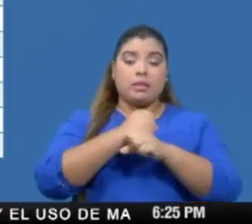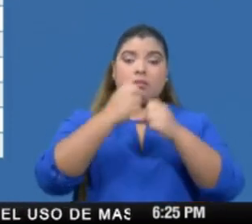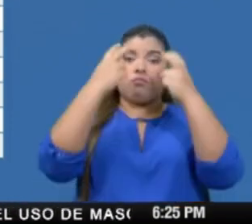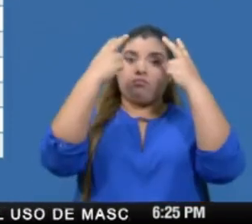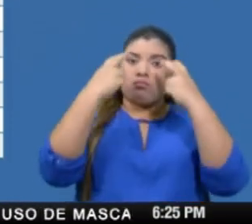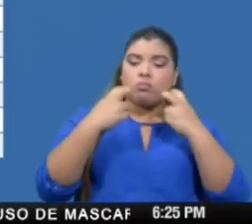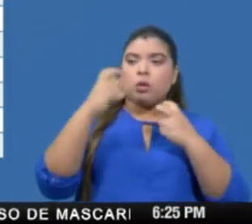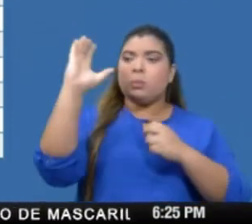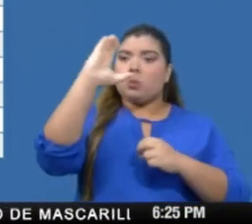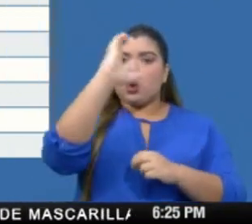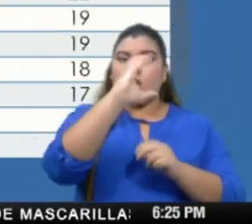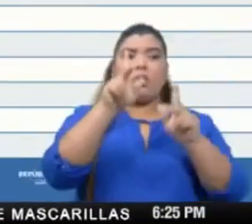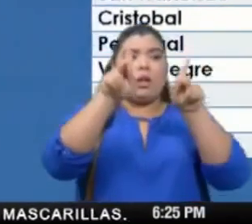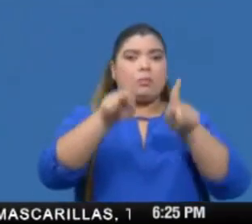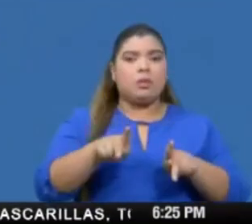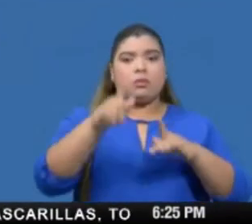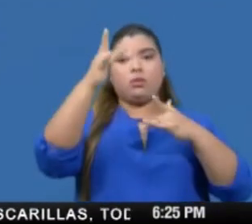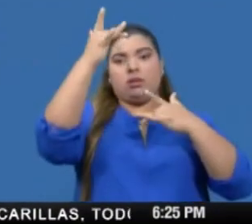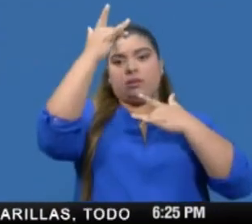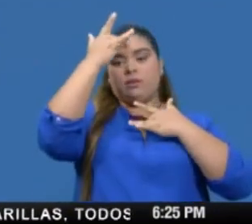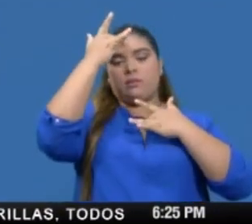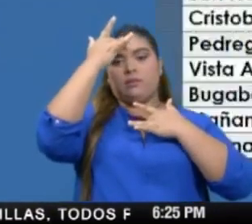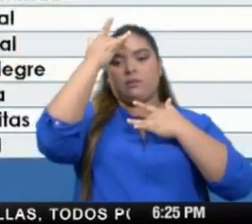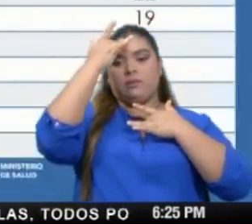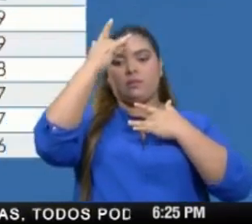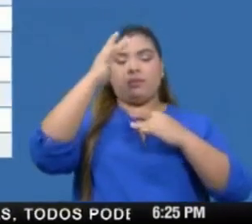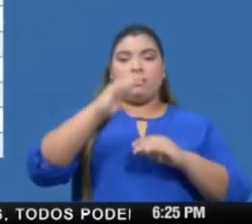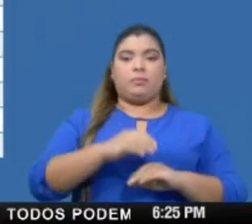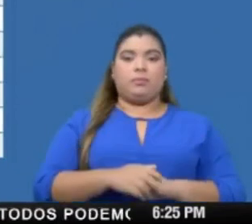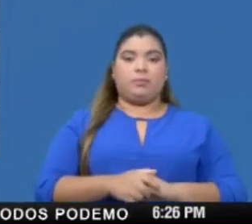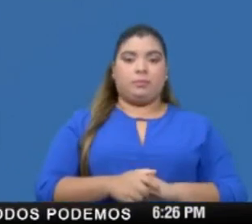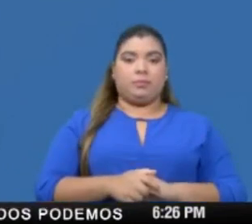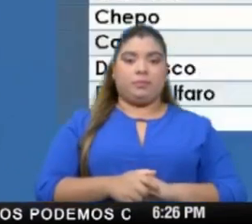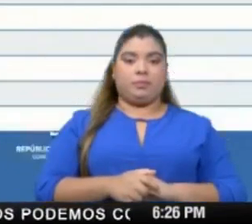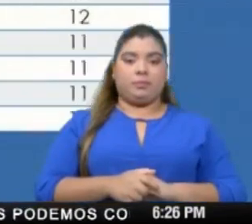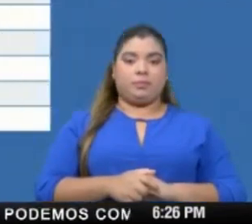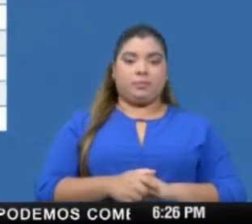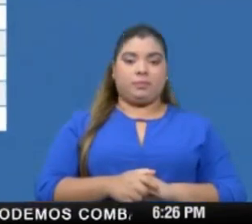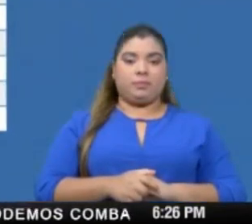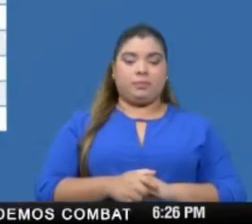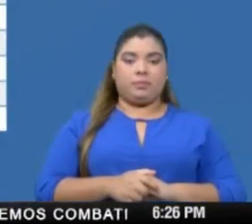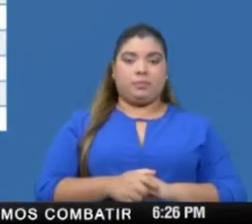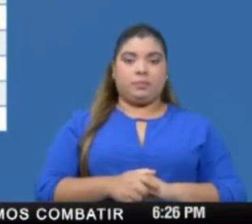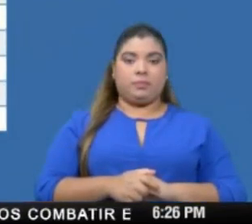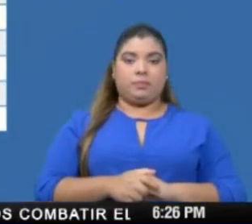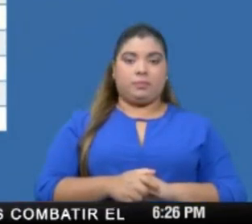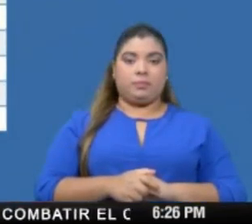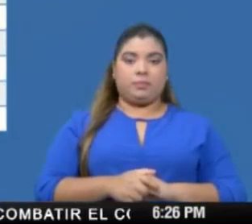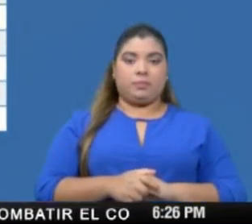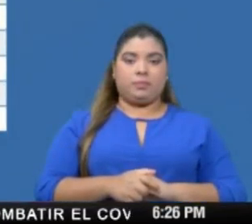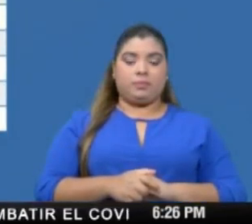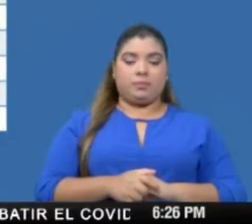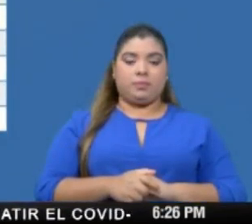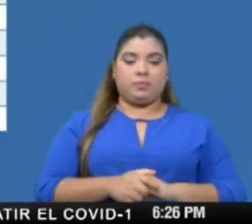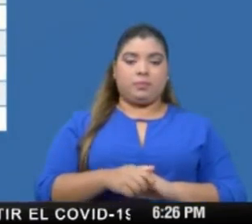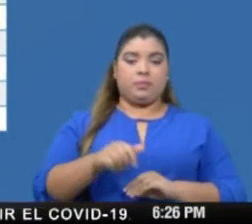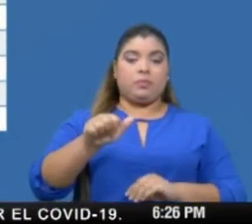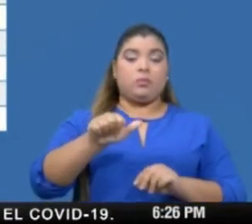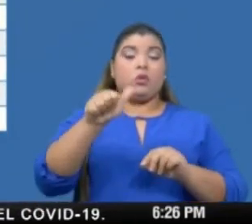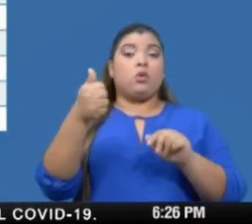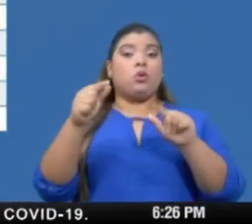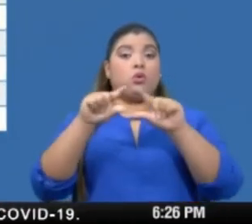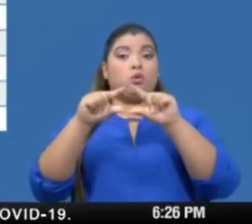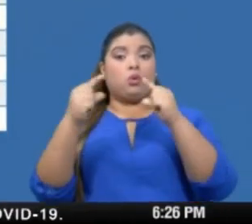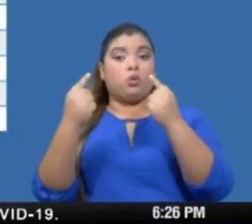casos, buscando los contactos, para lograr poco a poco la disminución de estos casos. El otro grupo, del 5 en